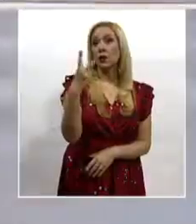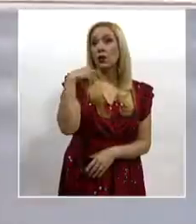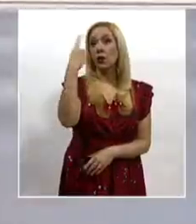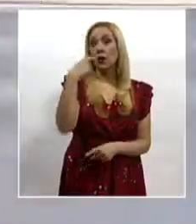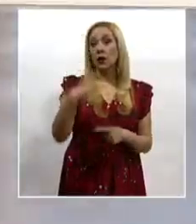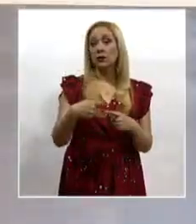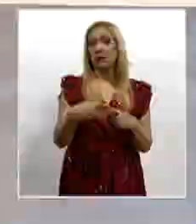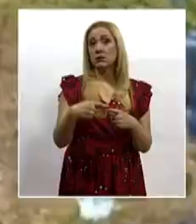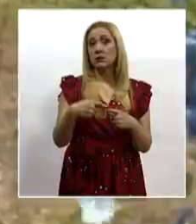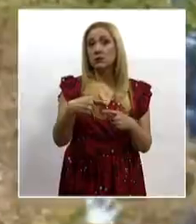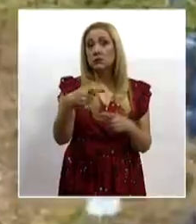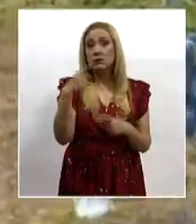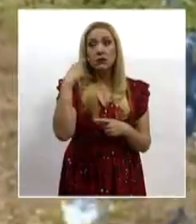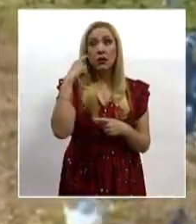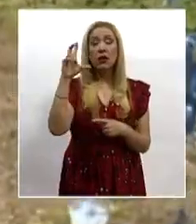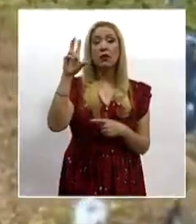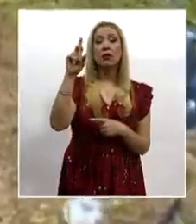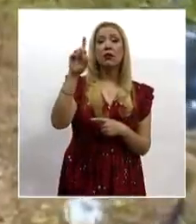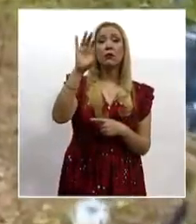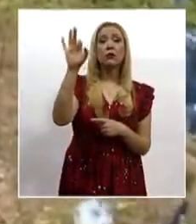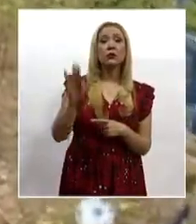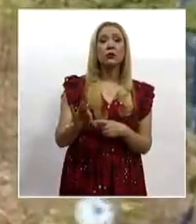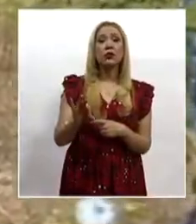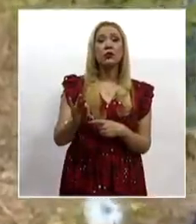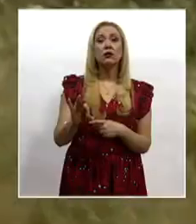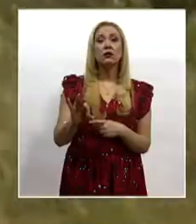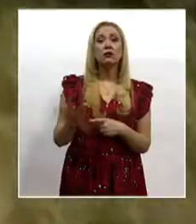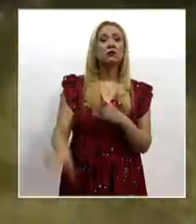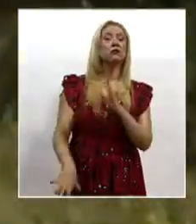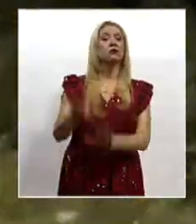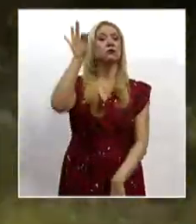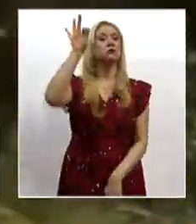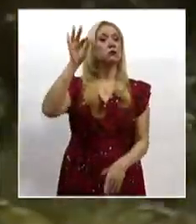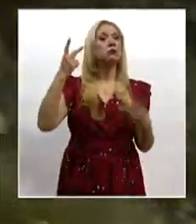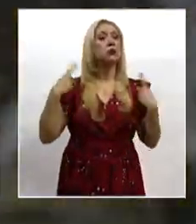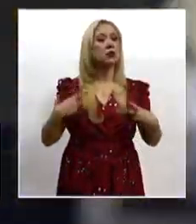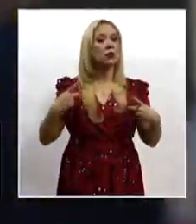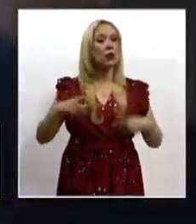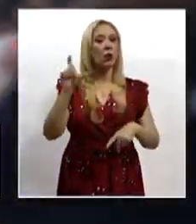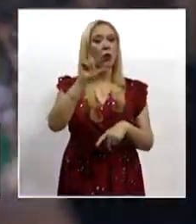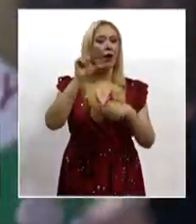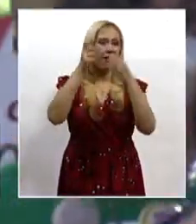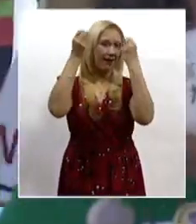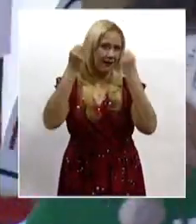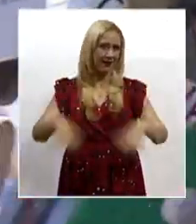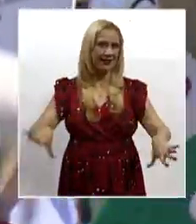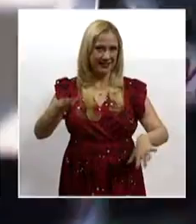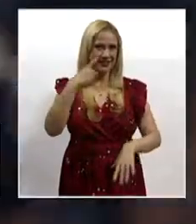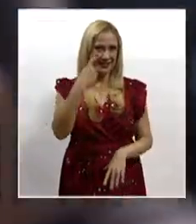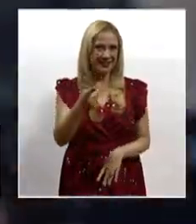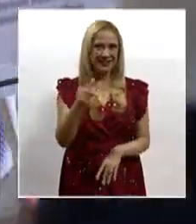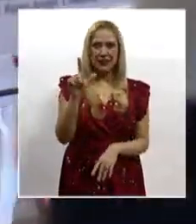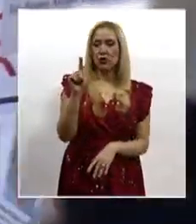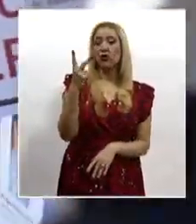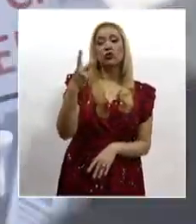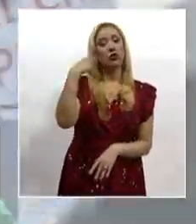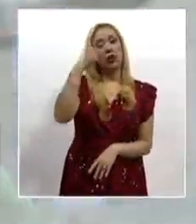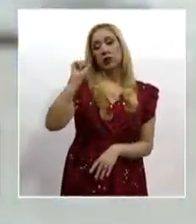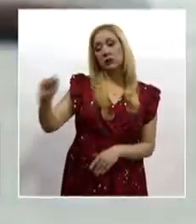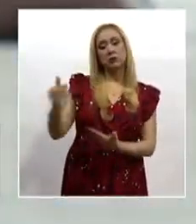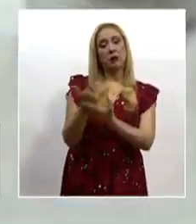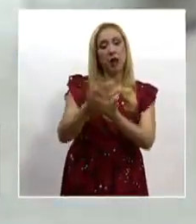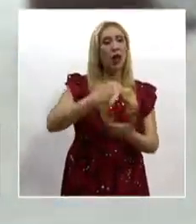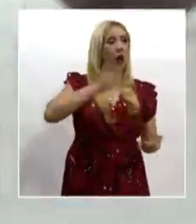solo aparece el 30% de las personas extraviadas. Las primeras 24 horas son esenciales para hallar a una persona desaparecida con